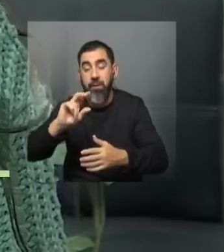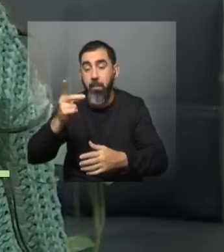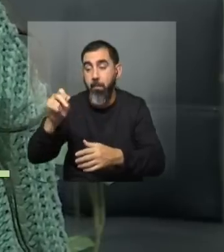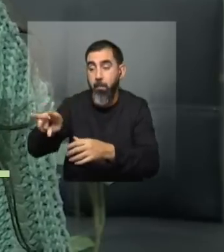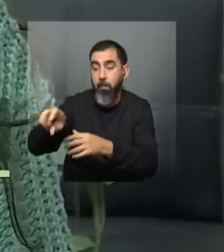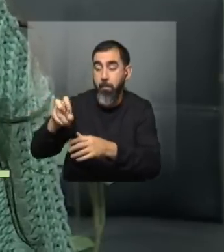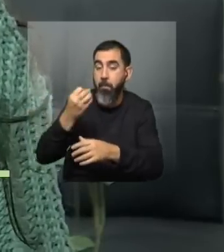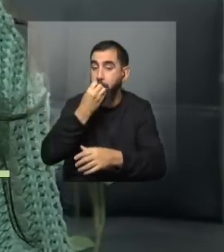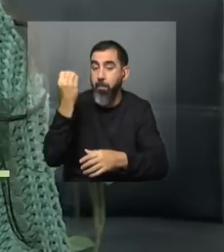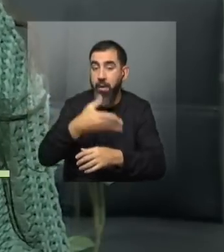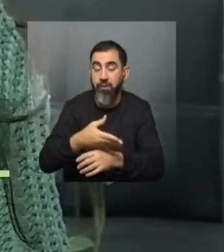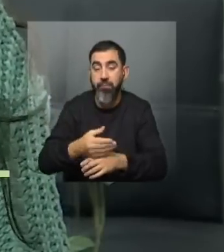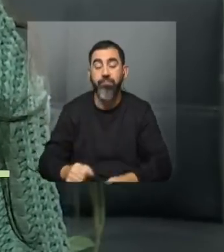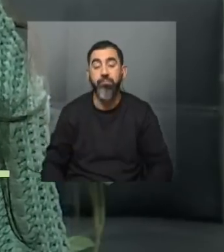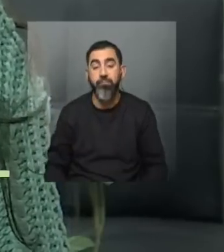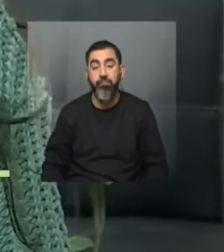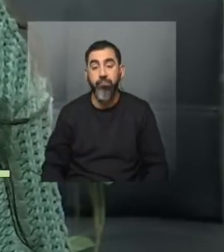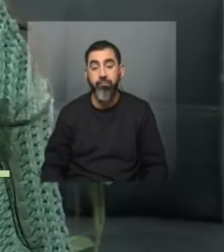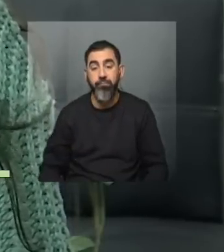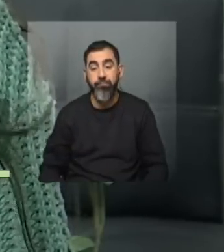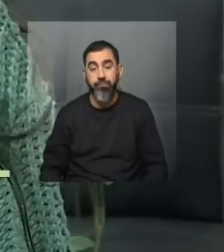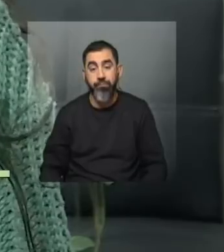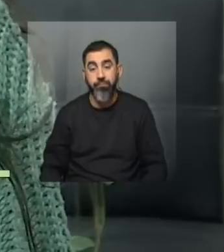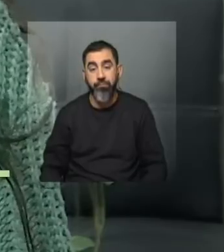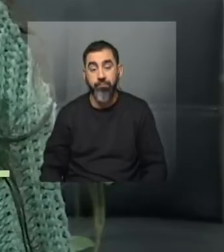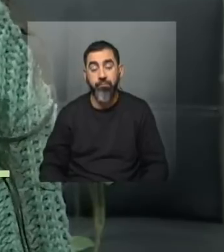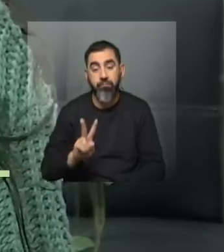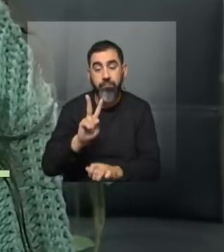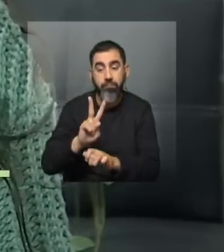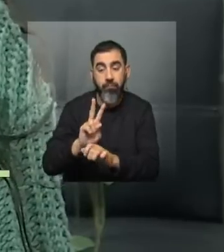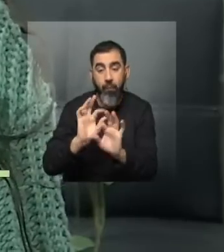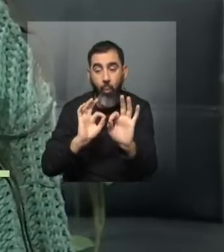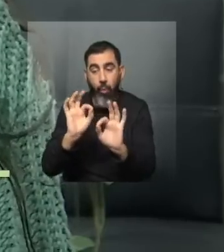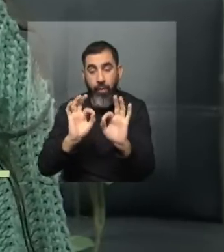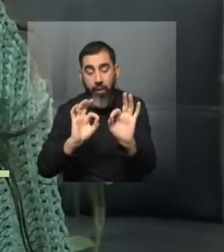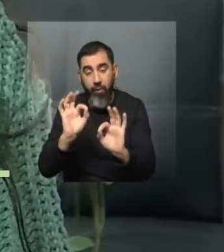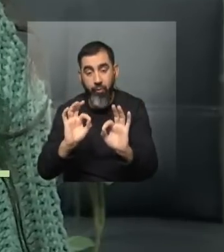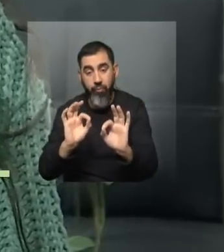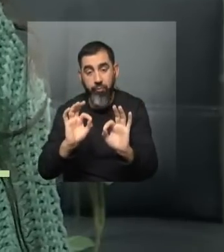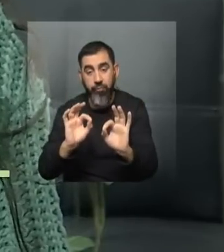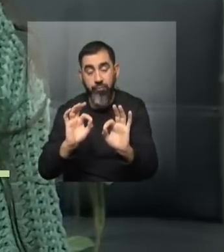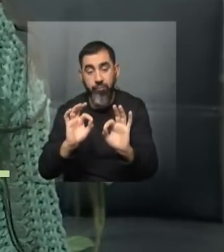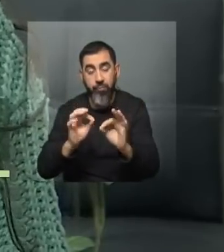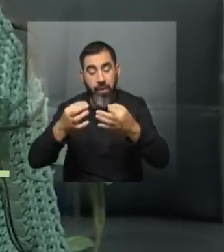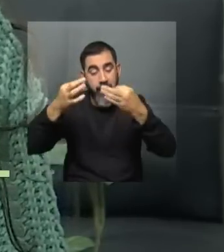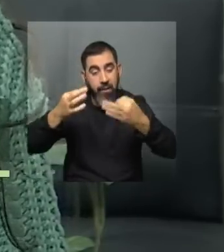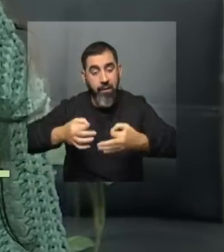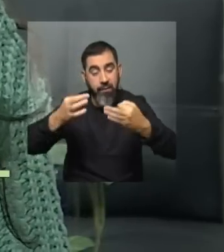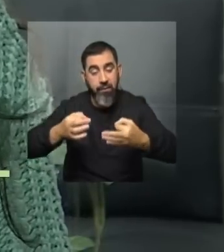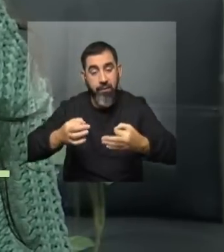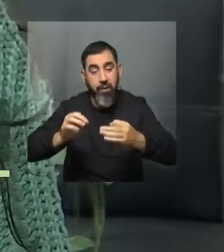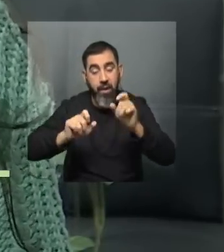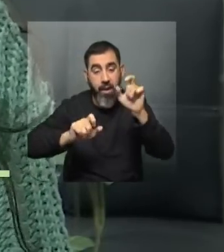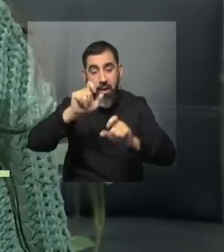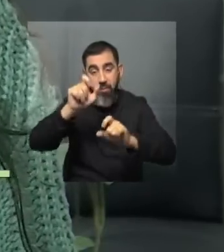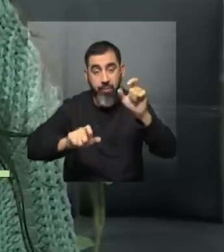inmediata. Entendemos que teniendo los cuidados suficientes para poder garantizarle a aquellas